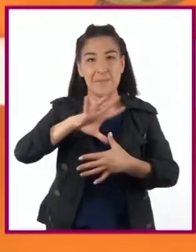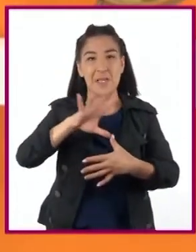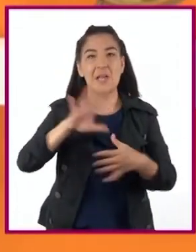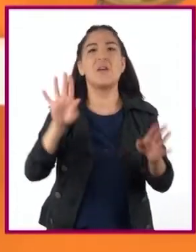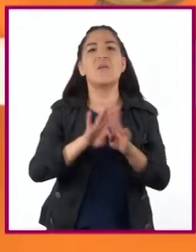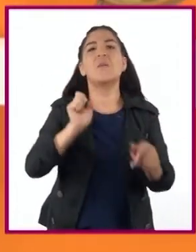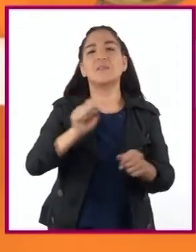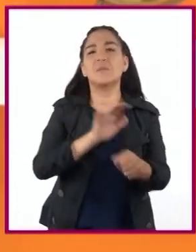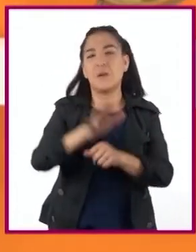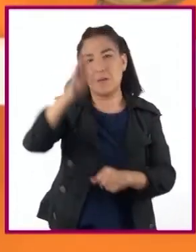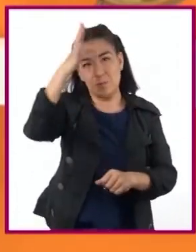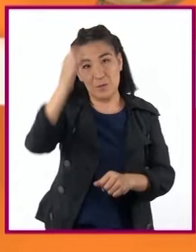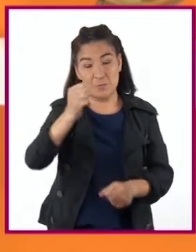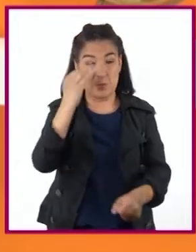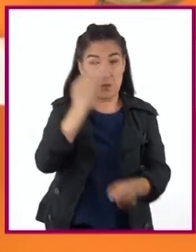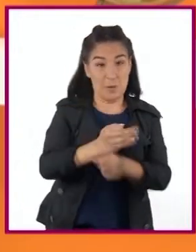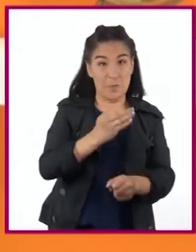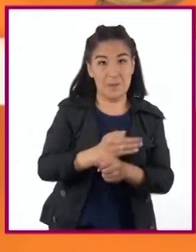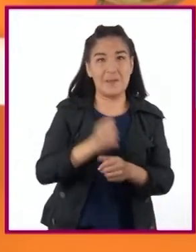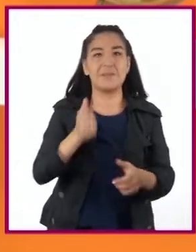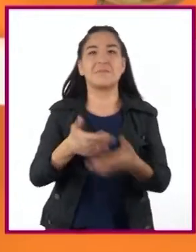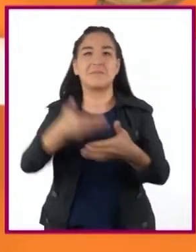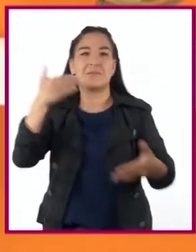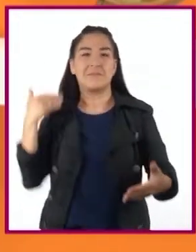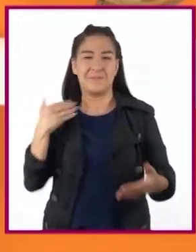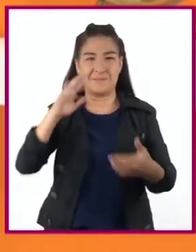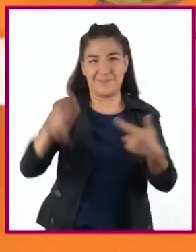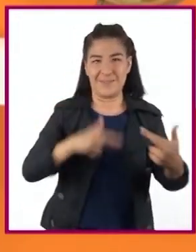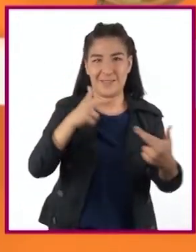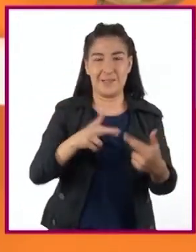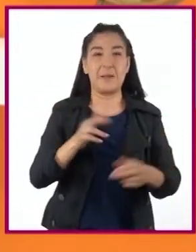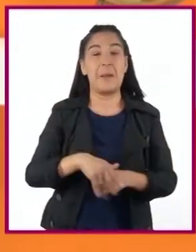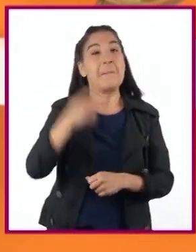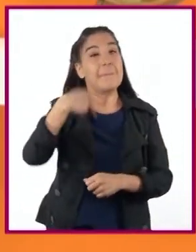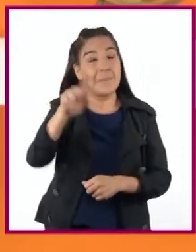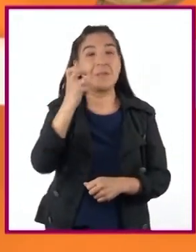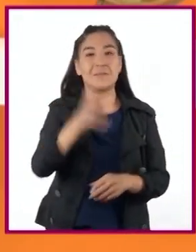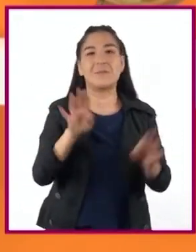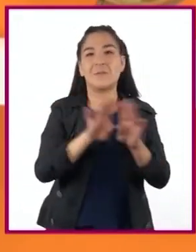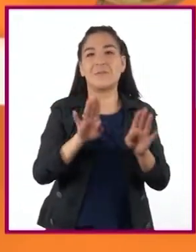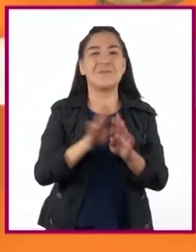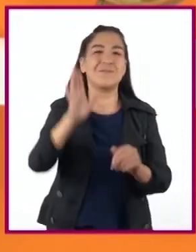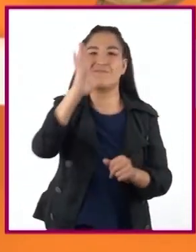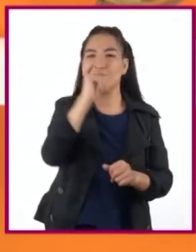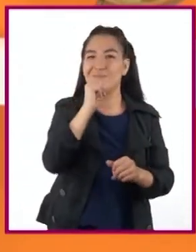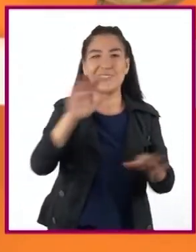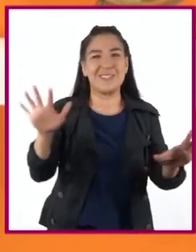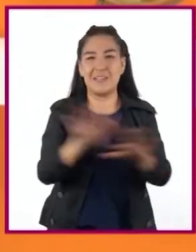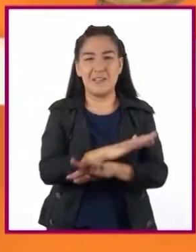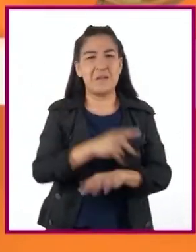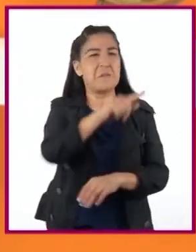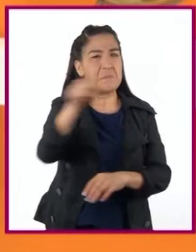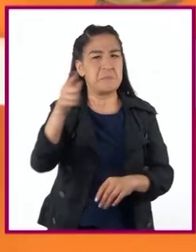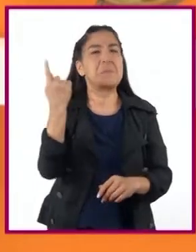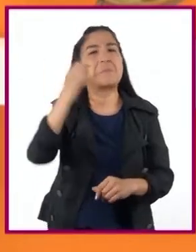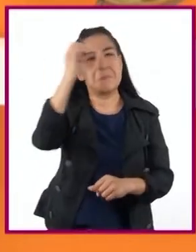nuestros preconceptos contemporáneos que del pasado de la región. Pero parece una condición inevitable. ¿Ustedes qué